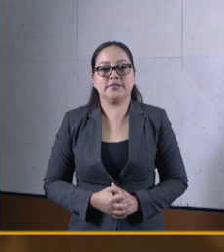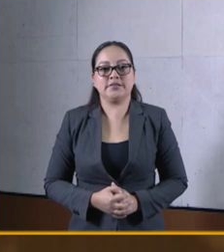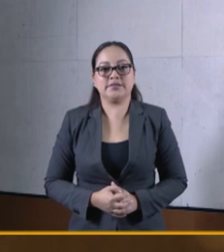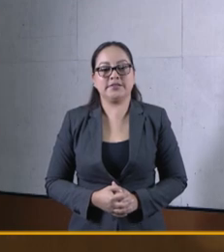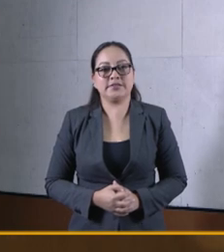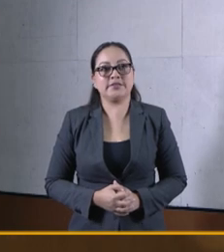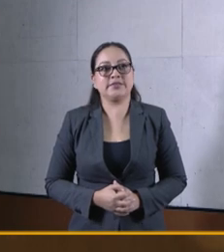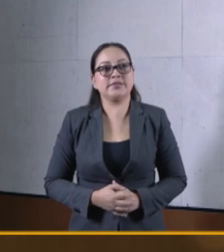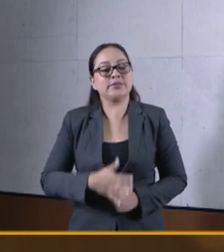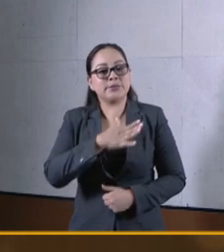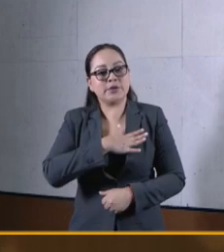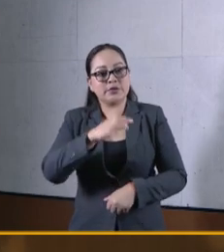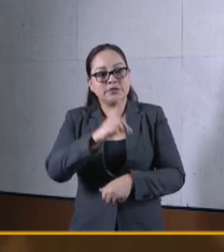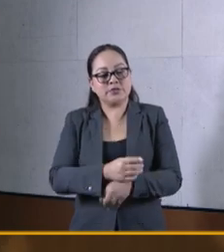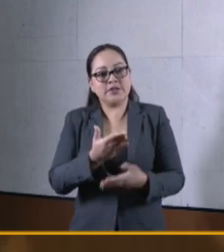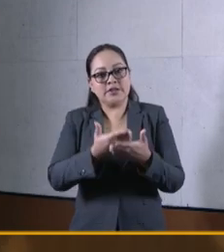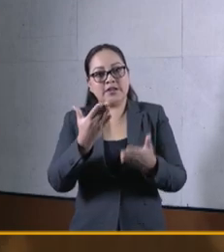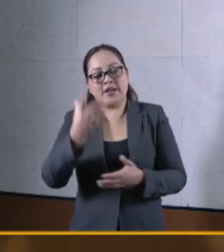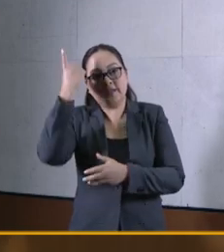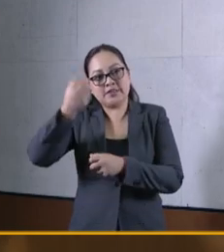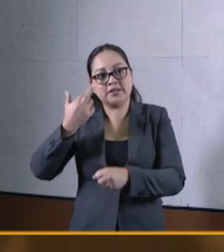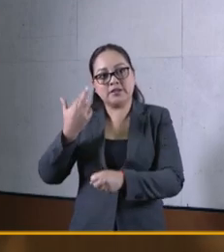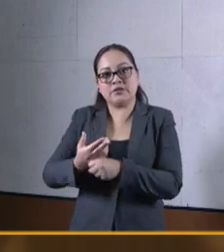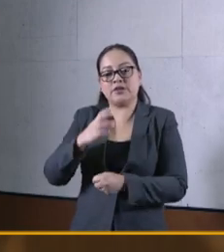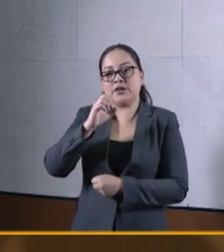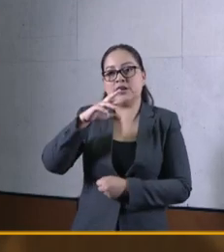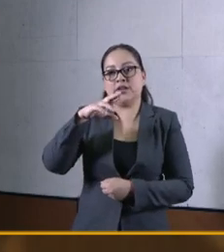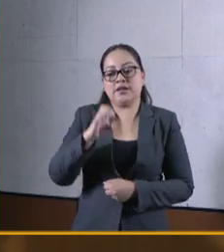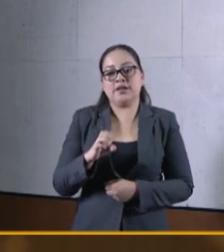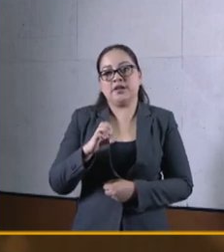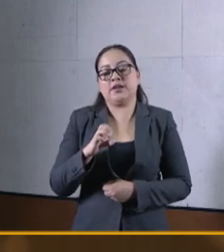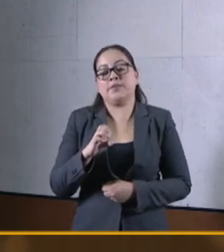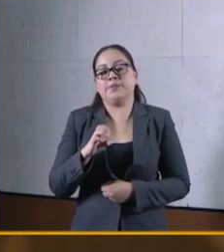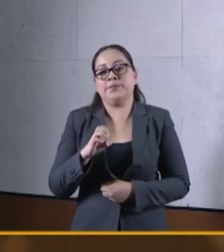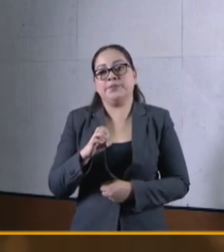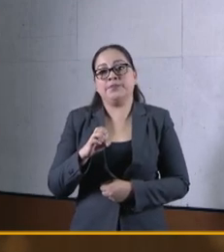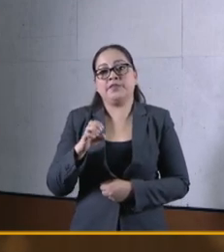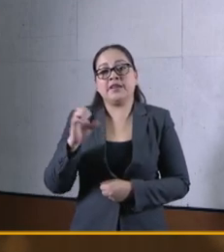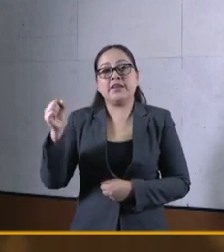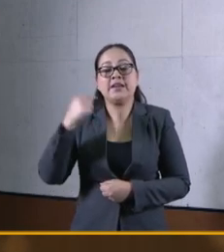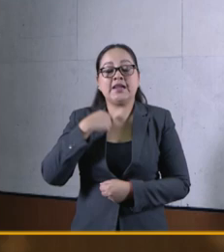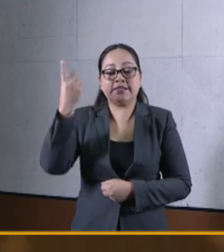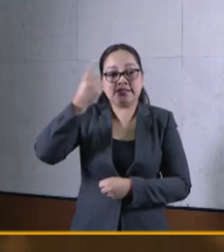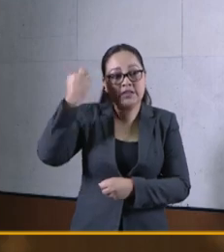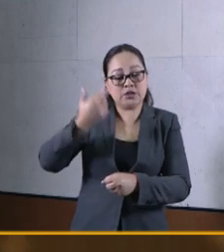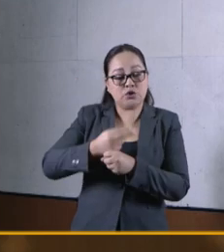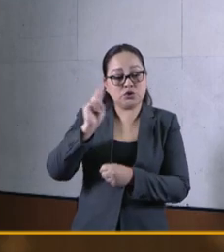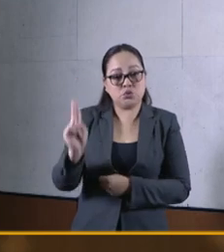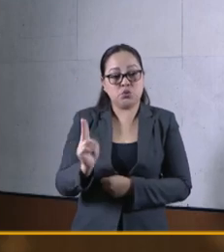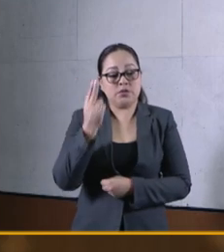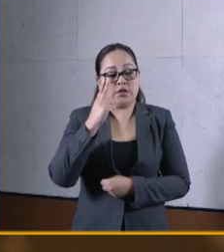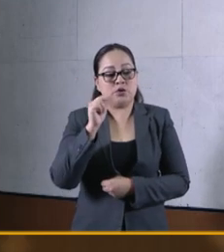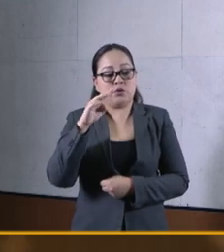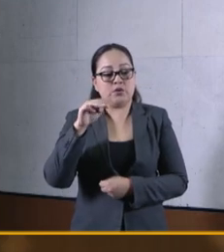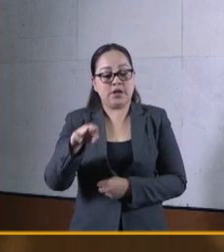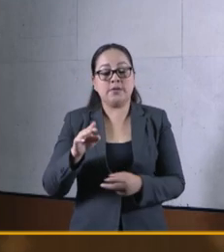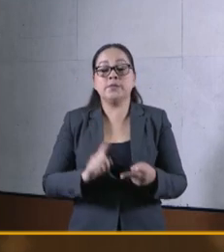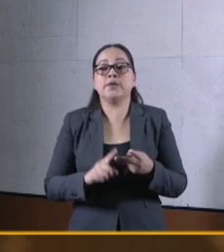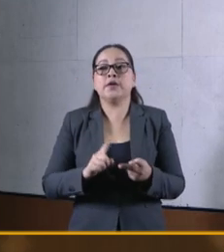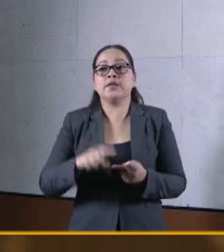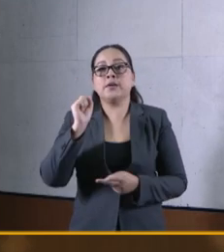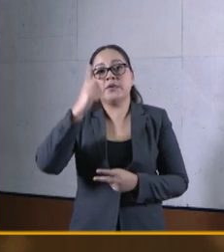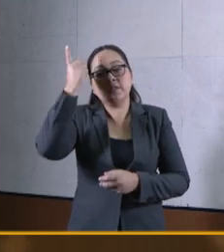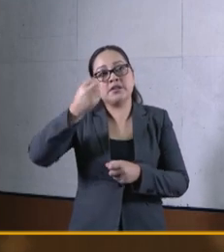buenos días estimado rector doctor enrique graue wiechers el rectores de la universidad nacional autonoma de mexico